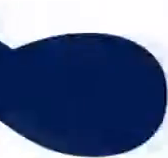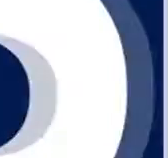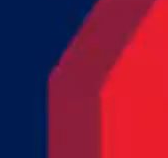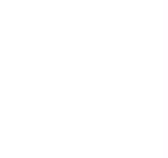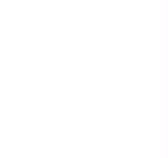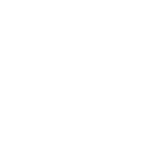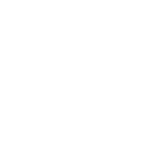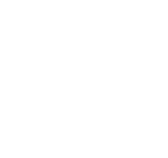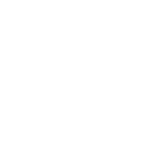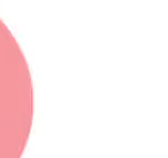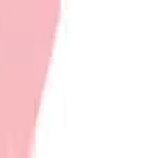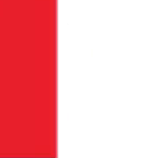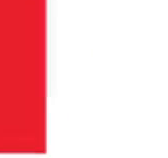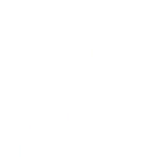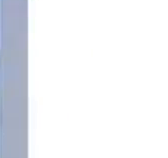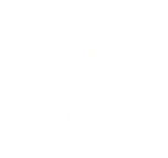i